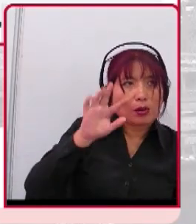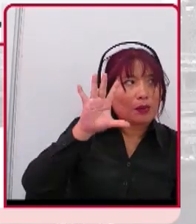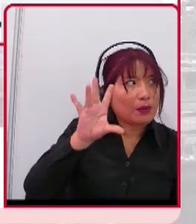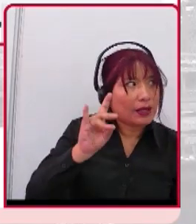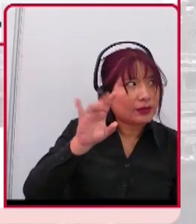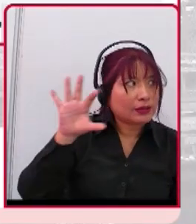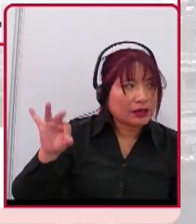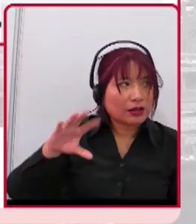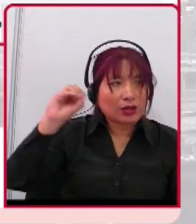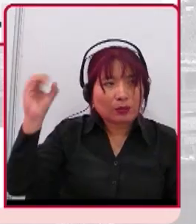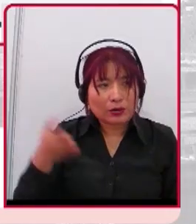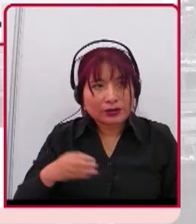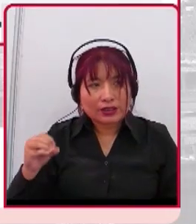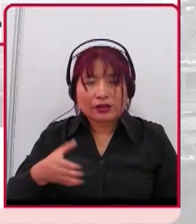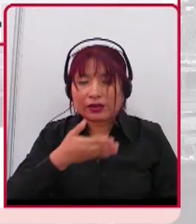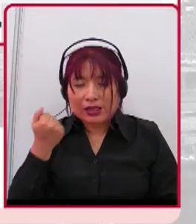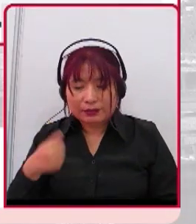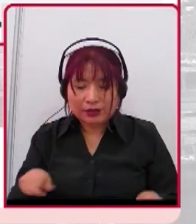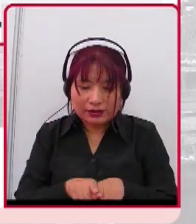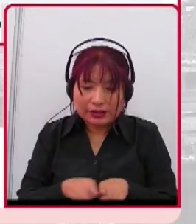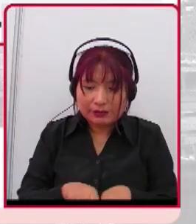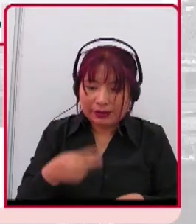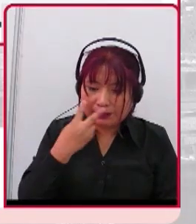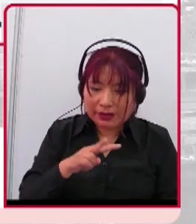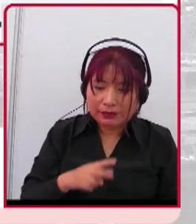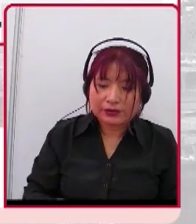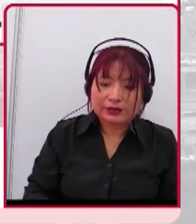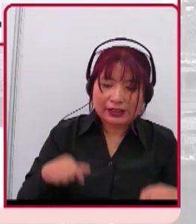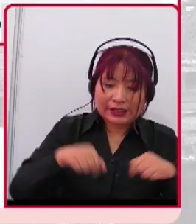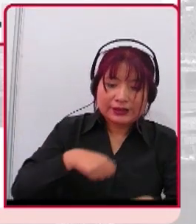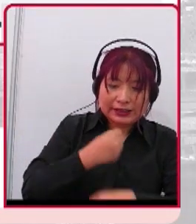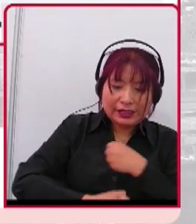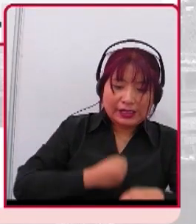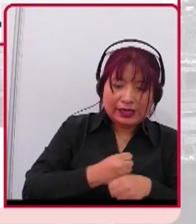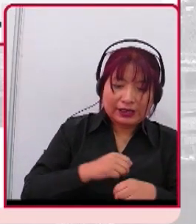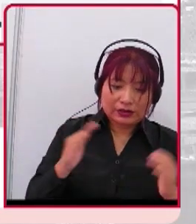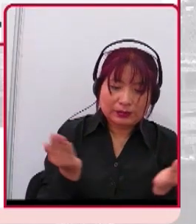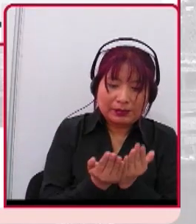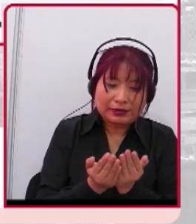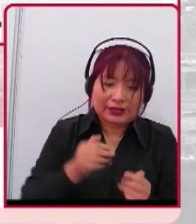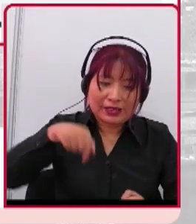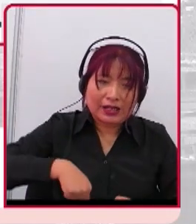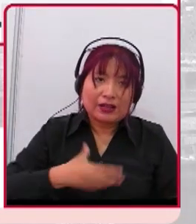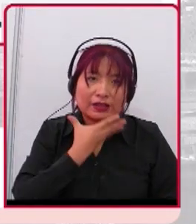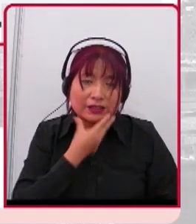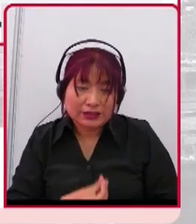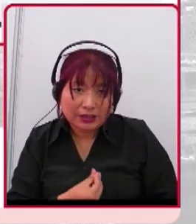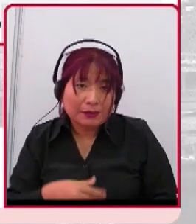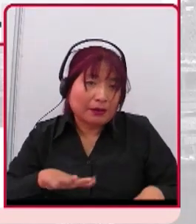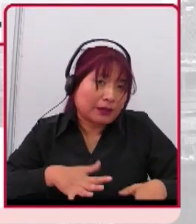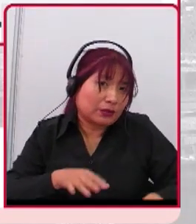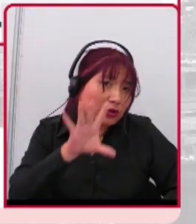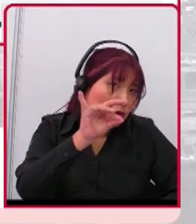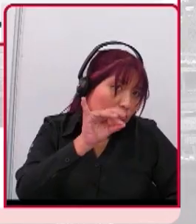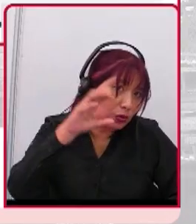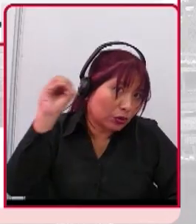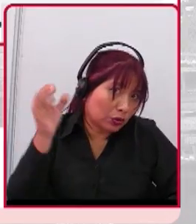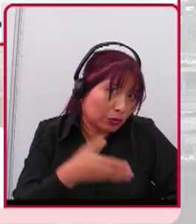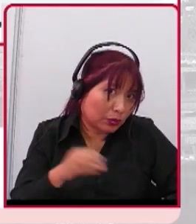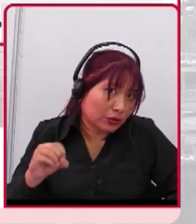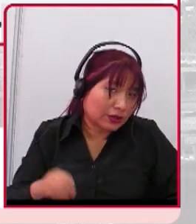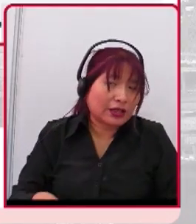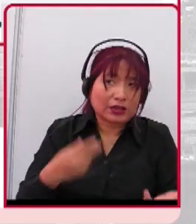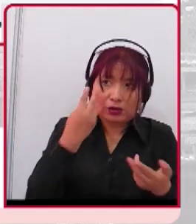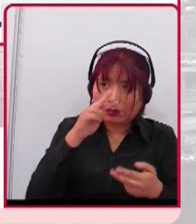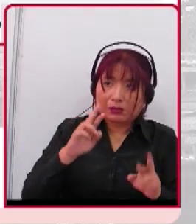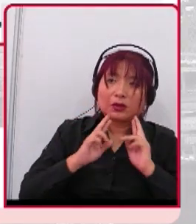estas mejoras implementadas y estimamos que para este año, al cierre, en diciembre, estaríamos llegando a un 8% ya